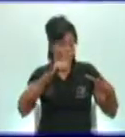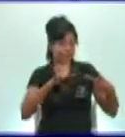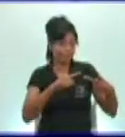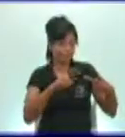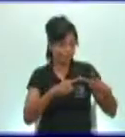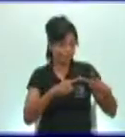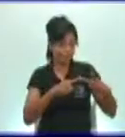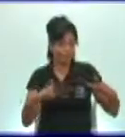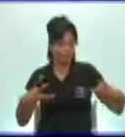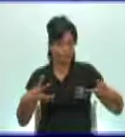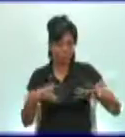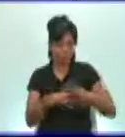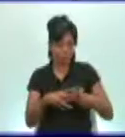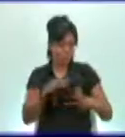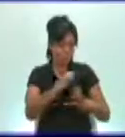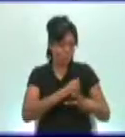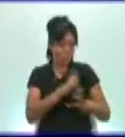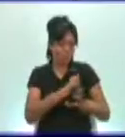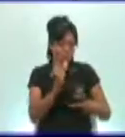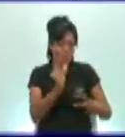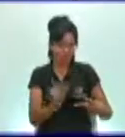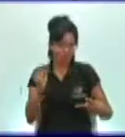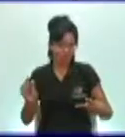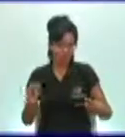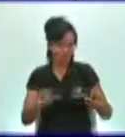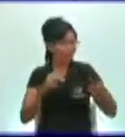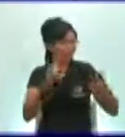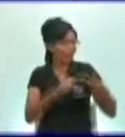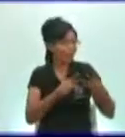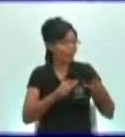las personas o del amor hacia la vida.